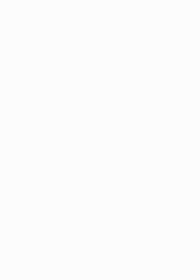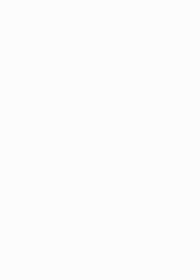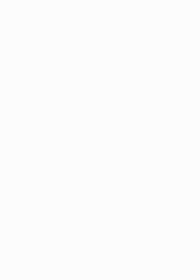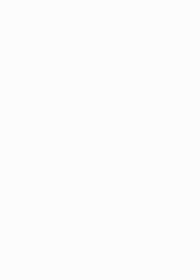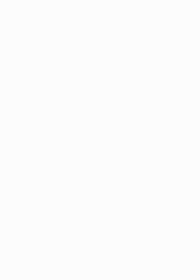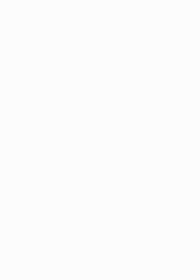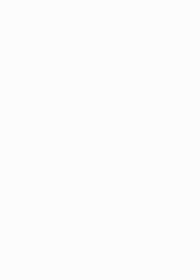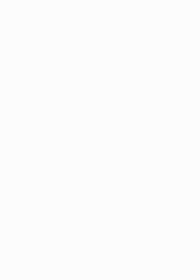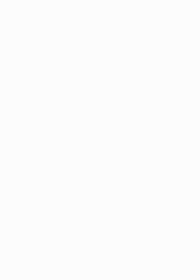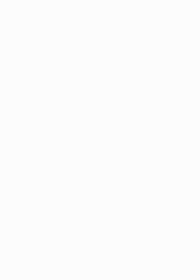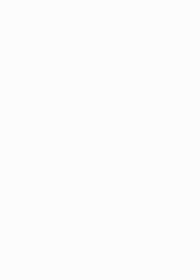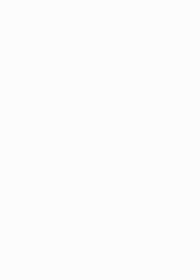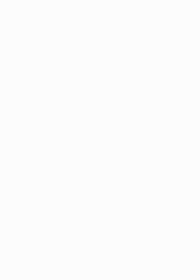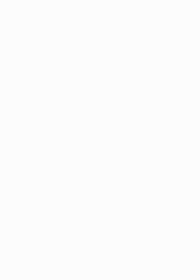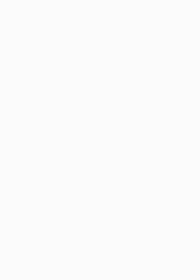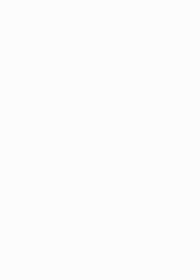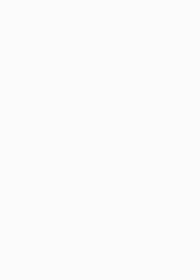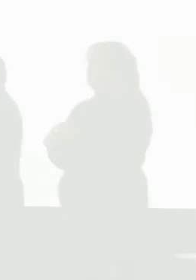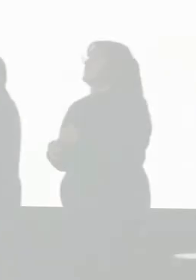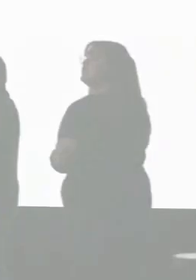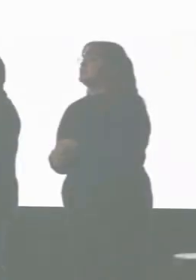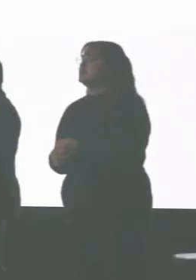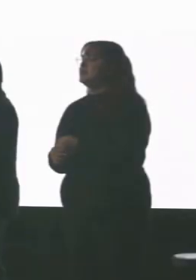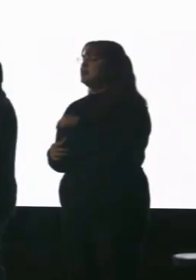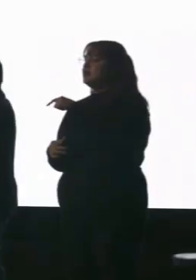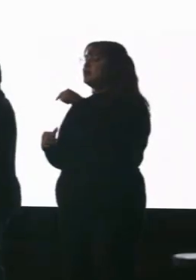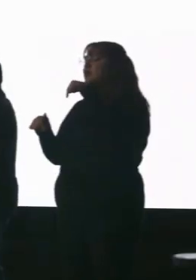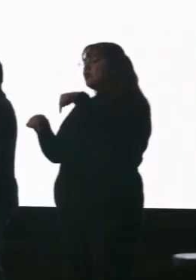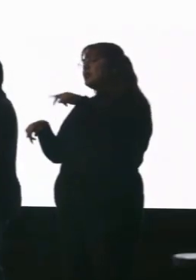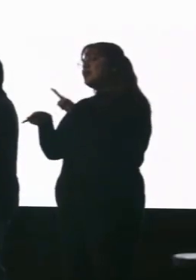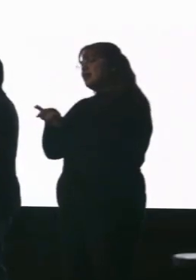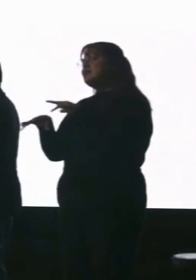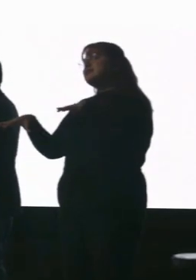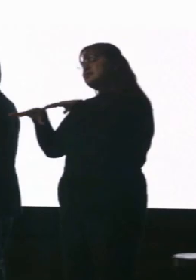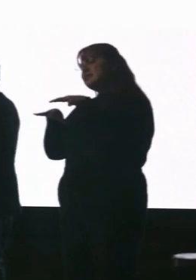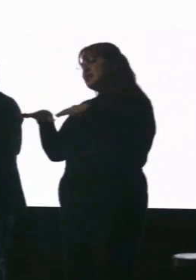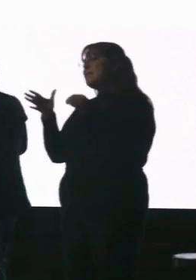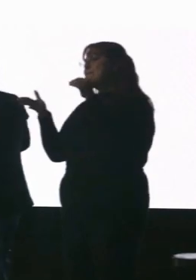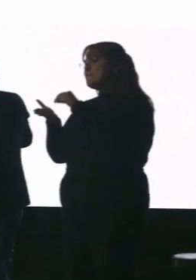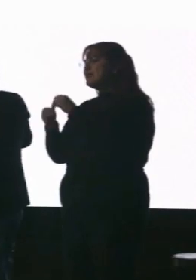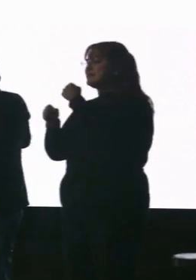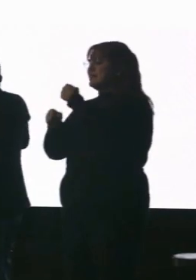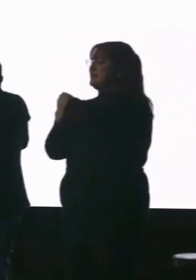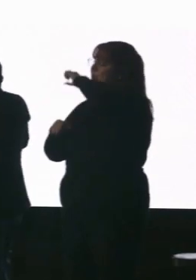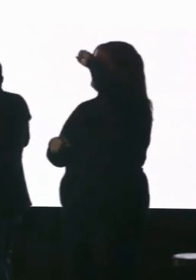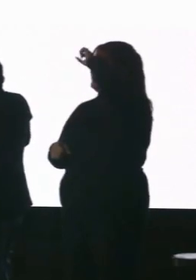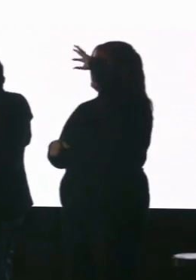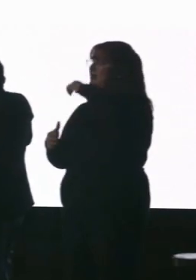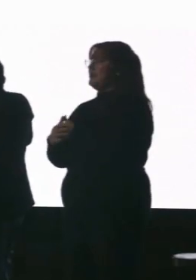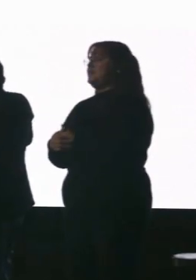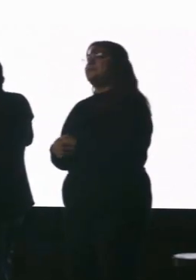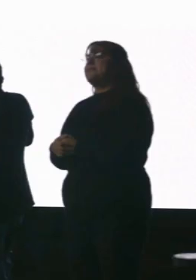frente de corrimiento chileno, y la cordillera principal, que es donde hoy día se hace la mayor actividad de la minería.